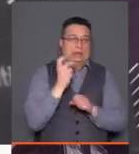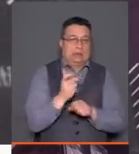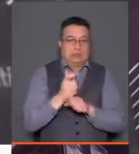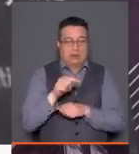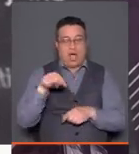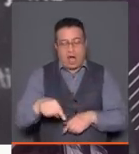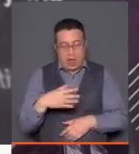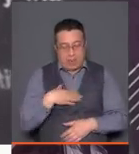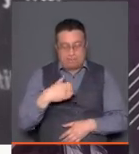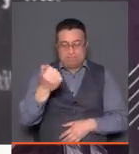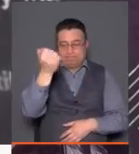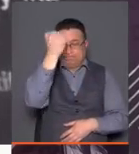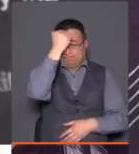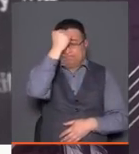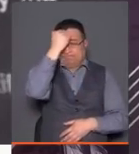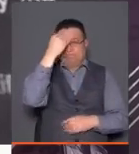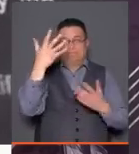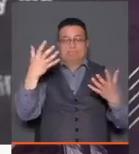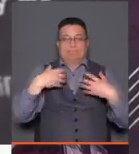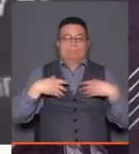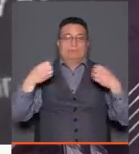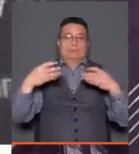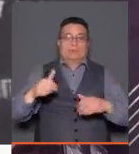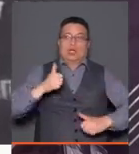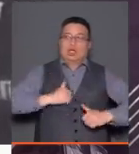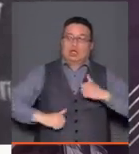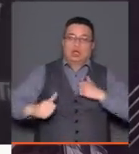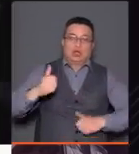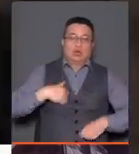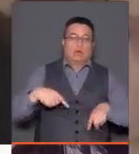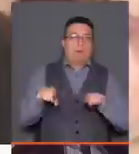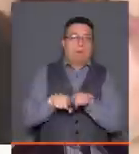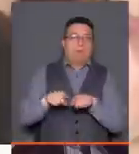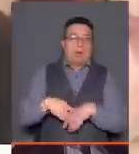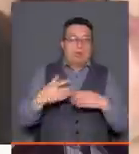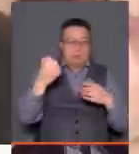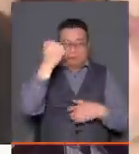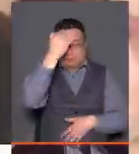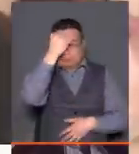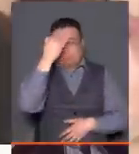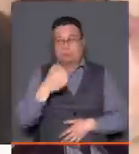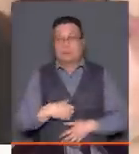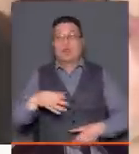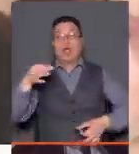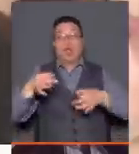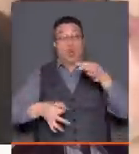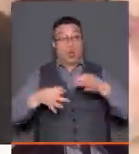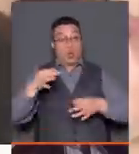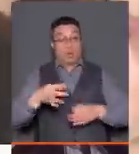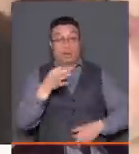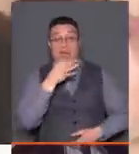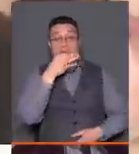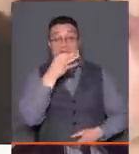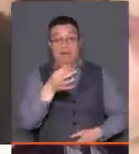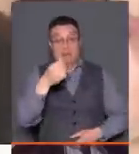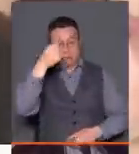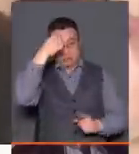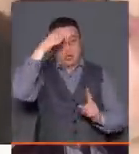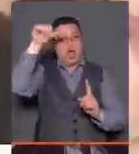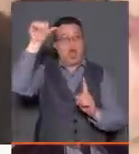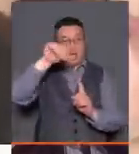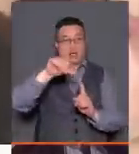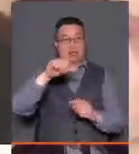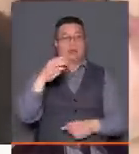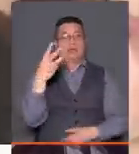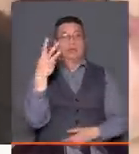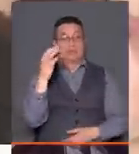arrepentida de esto por todo lo que sufrió y vivió mi hermana el juez dice que era condenada a